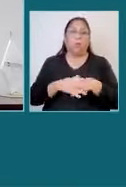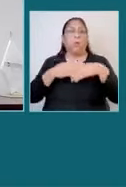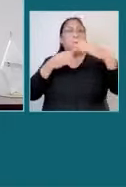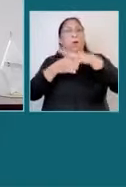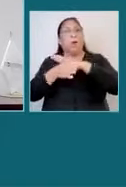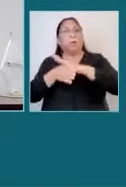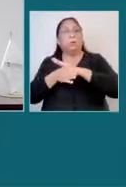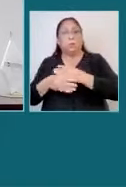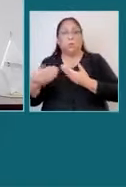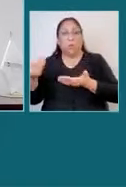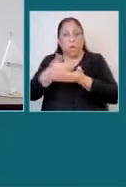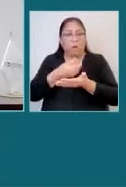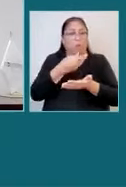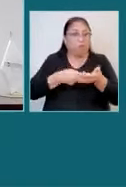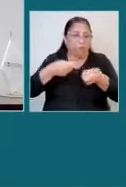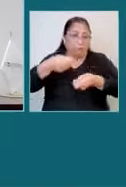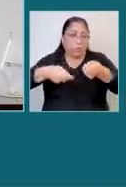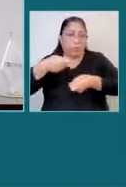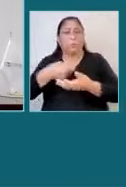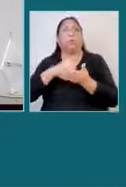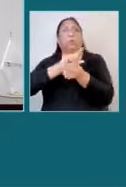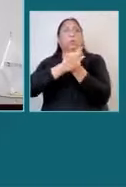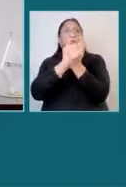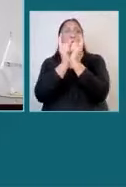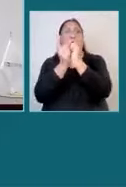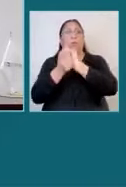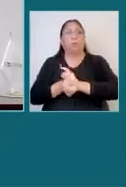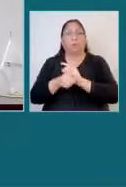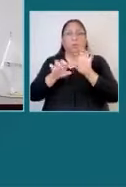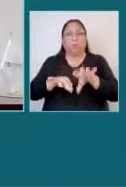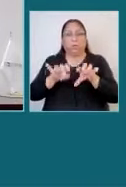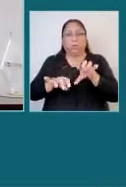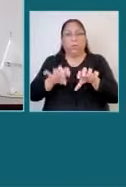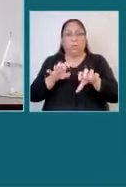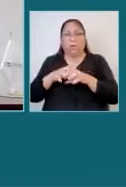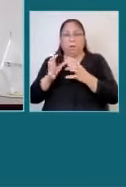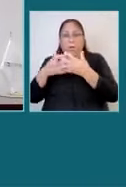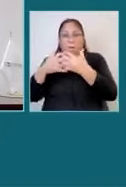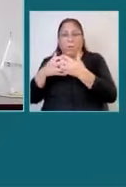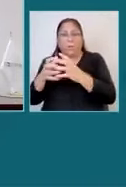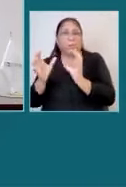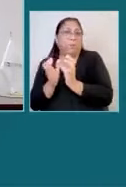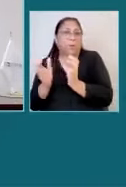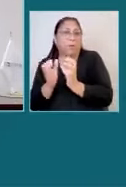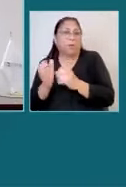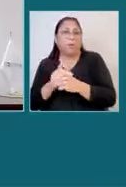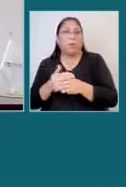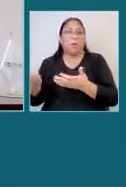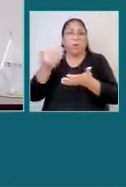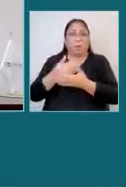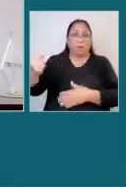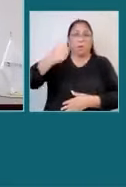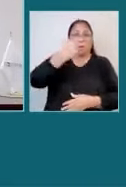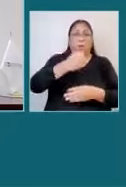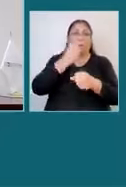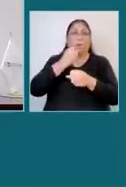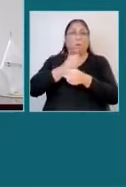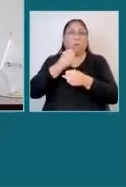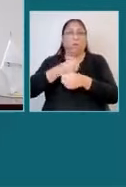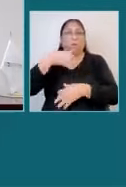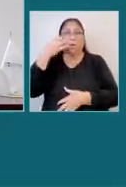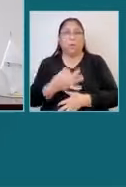al financiamiento, la transformación digital de las MIPYME, generar empleos de calidad,